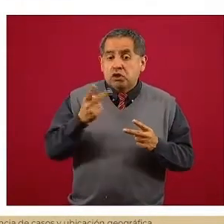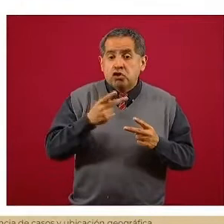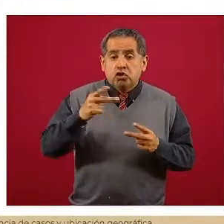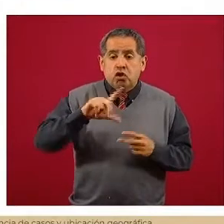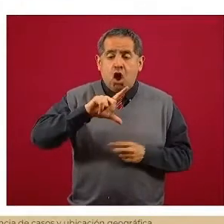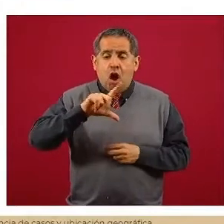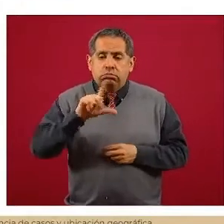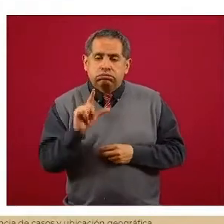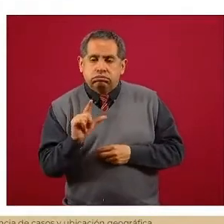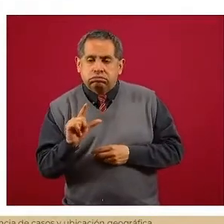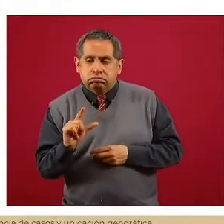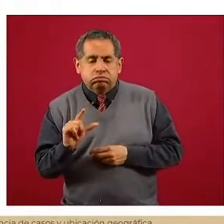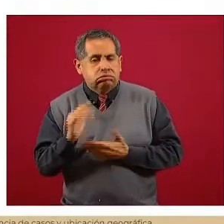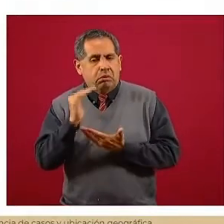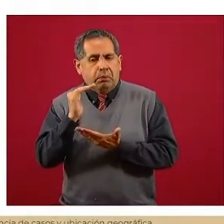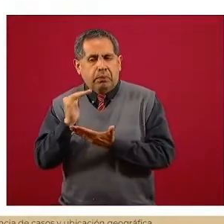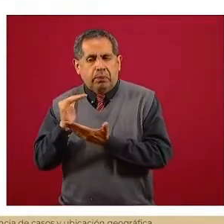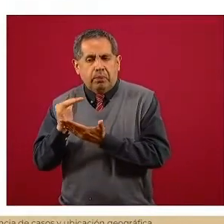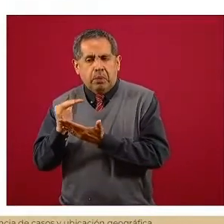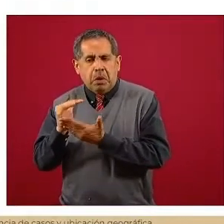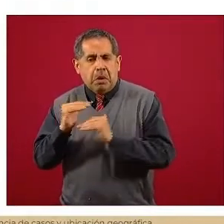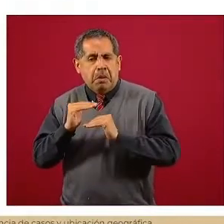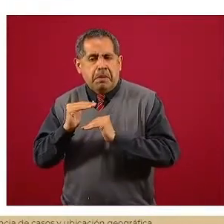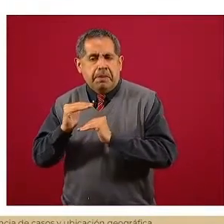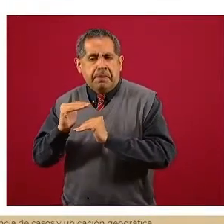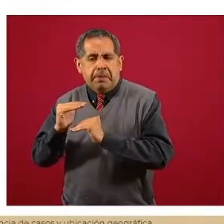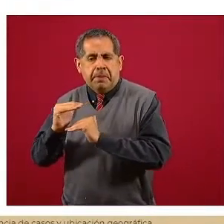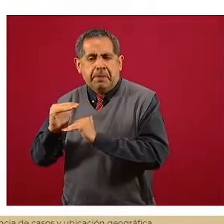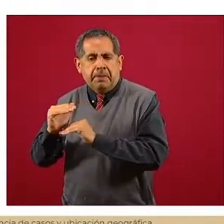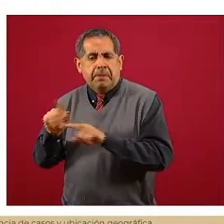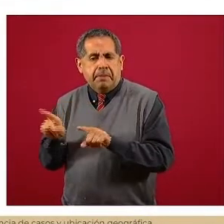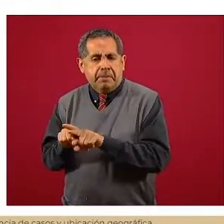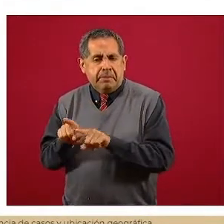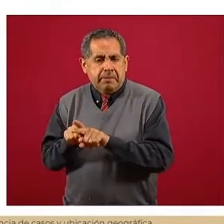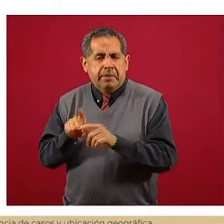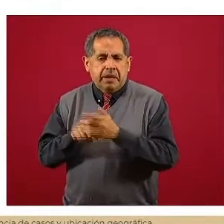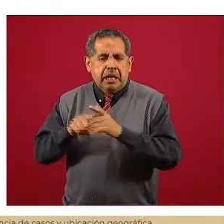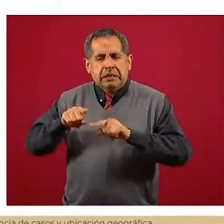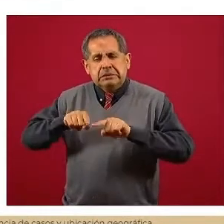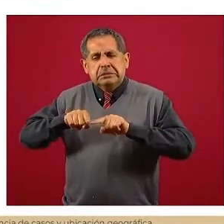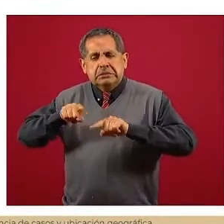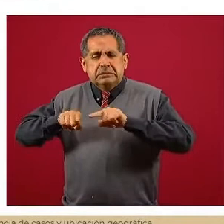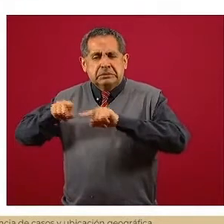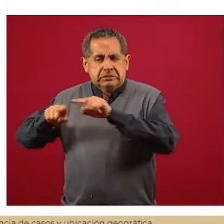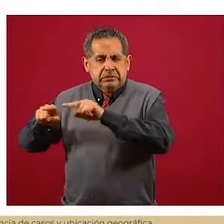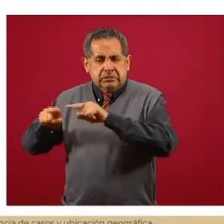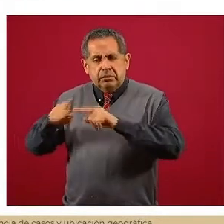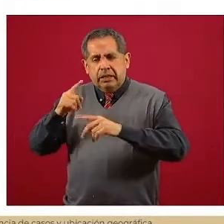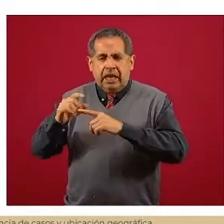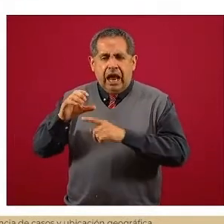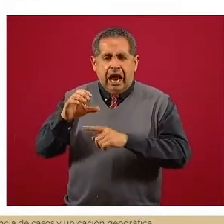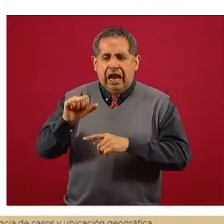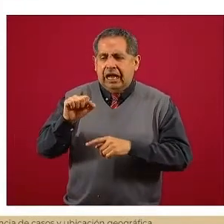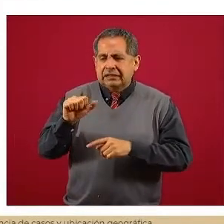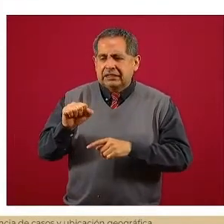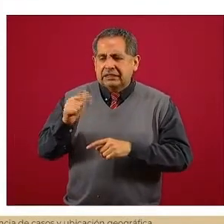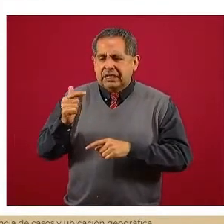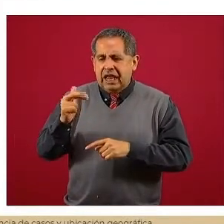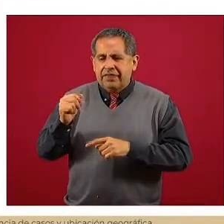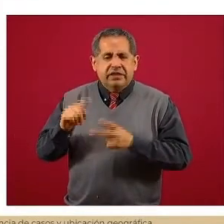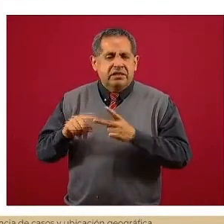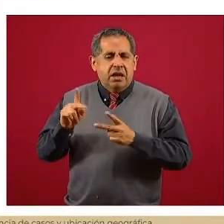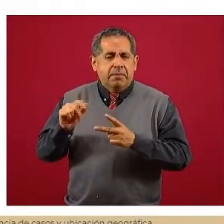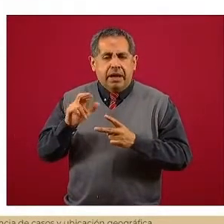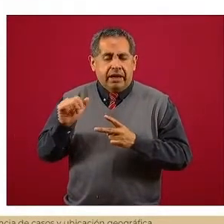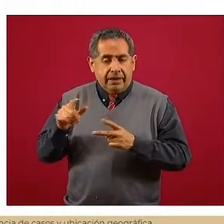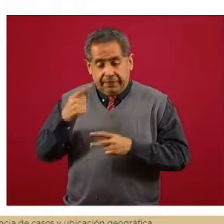de su transmisión y prácticamente se mantuvieron en una basal, aunque con algunos incrementos para Nuevas Casas Grandes y para Hidalgo del Parral.